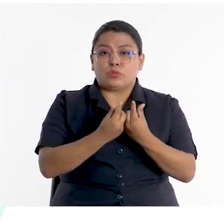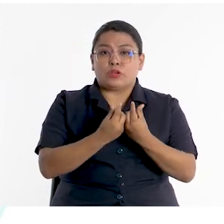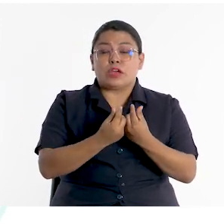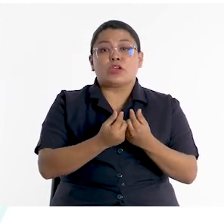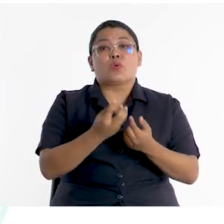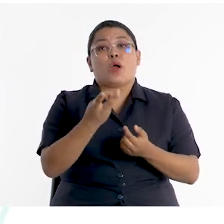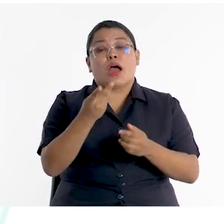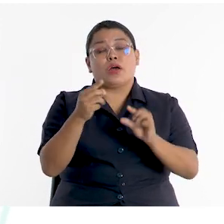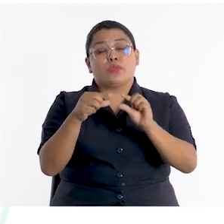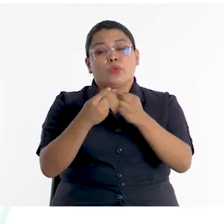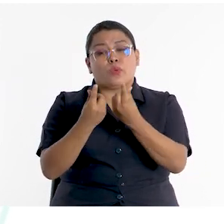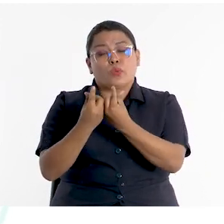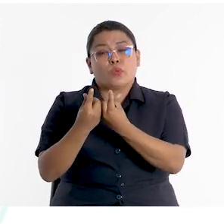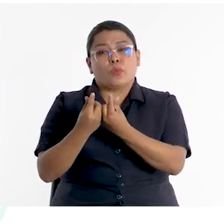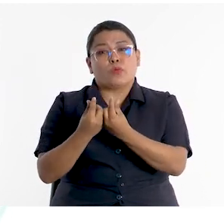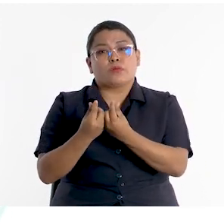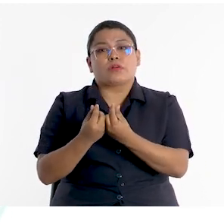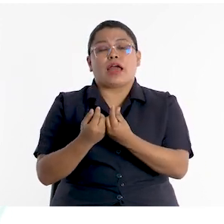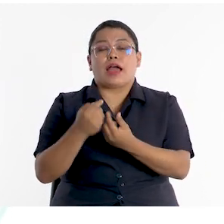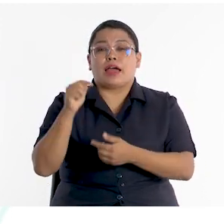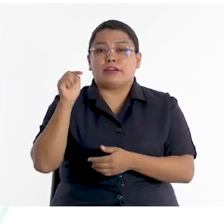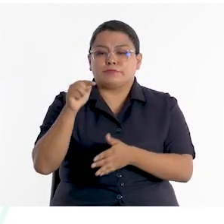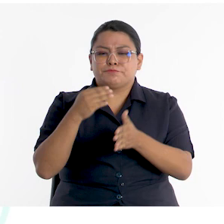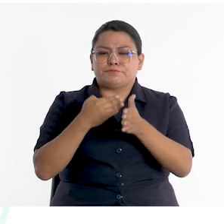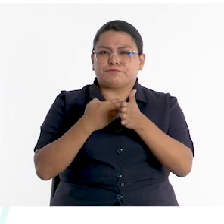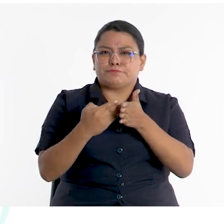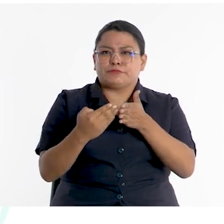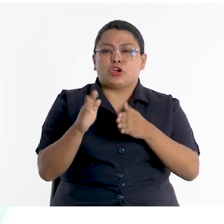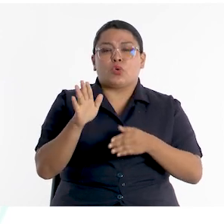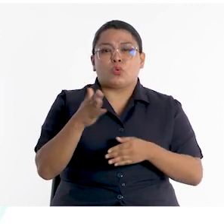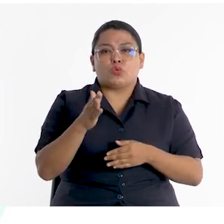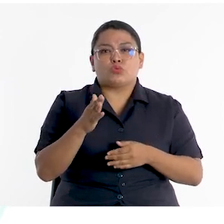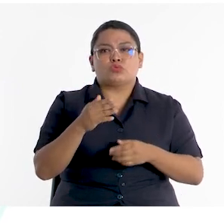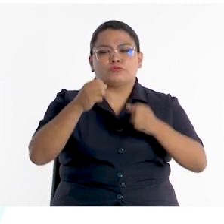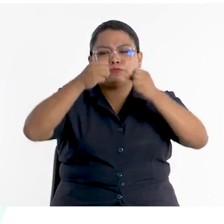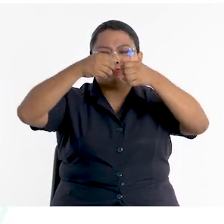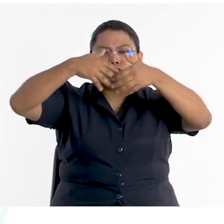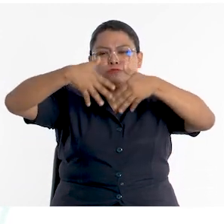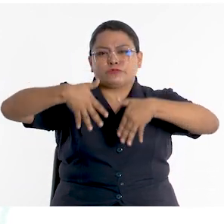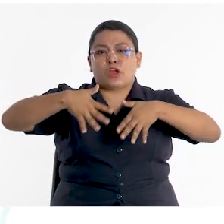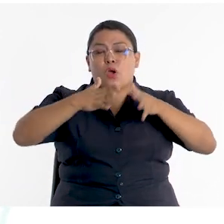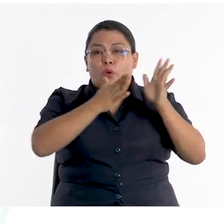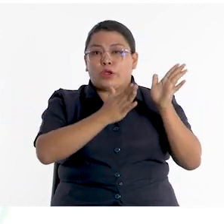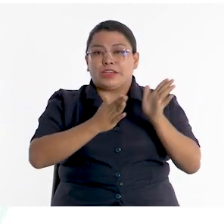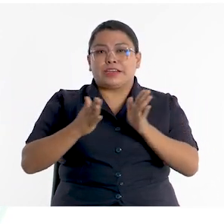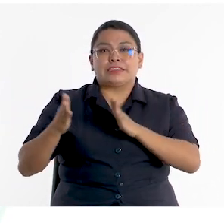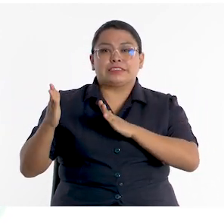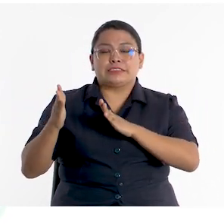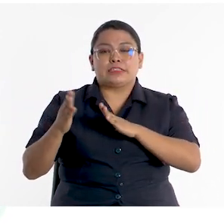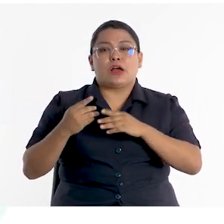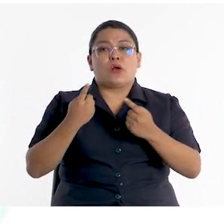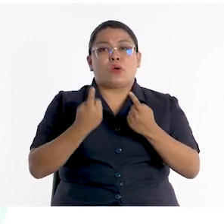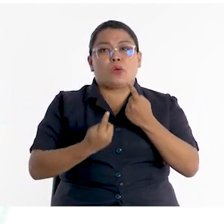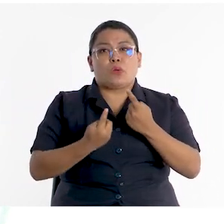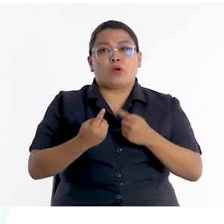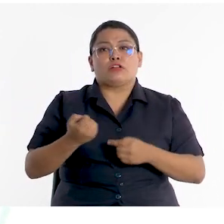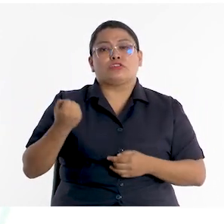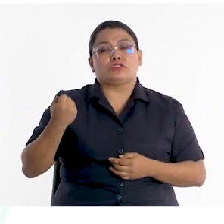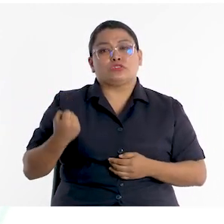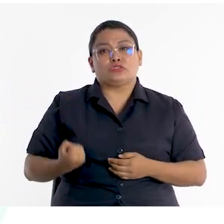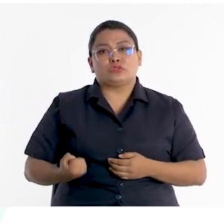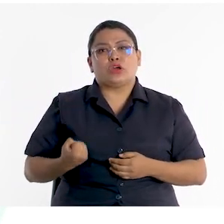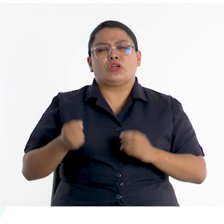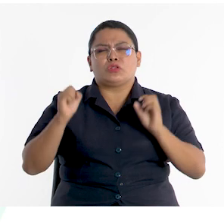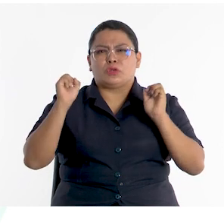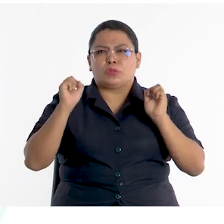y el número de grupos. Partiendo de ello, se utiliza un esquema ordenado, con el cual los